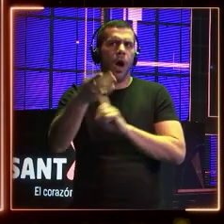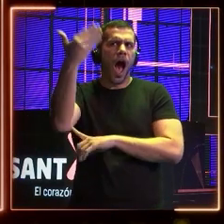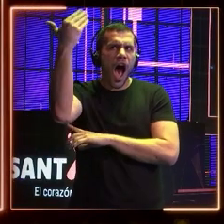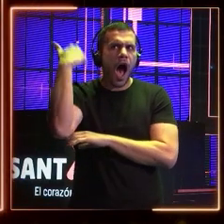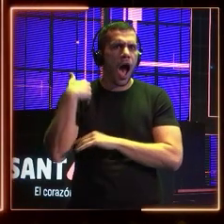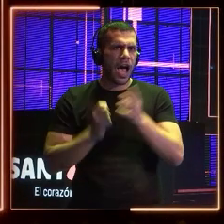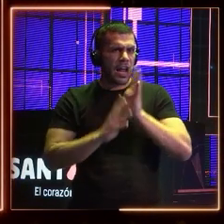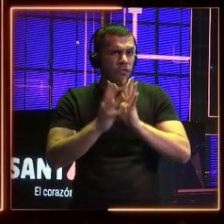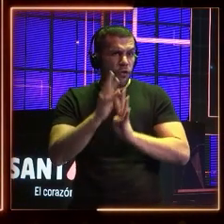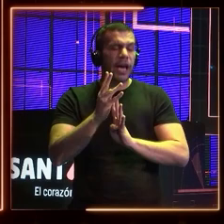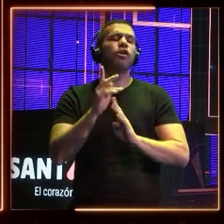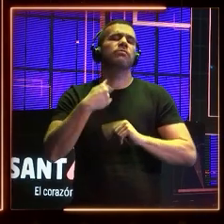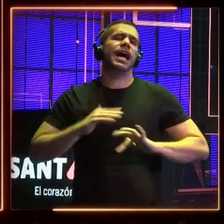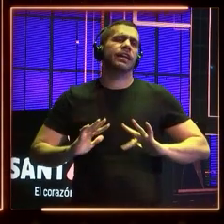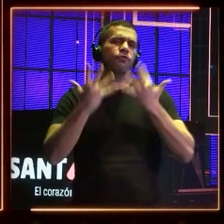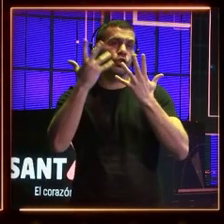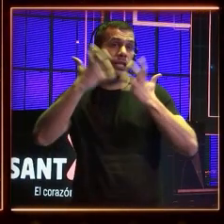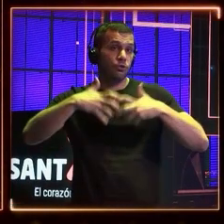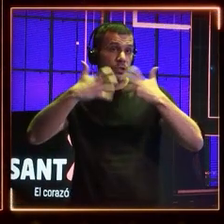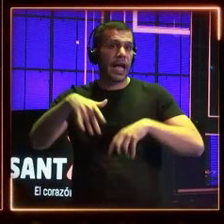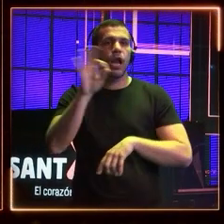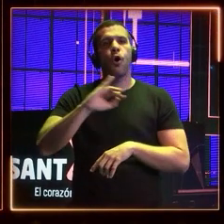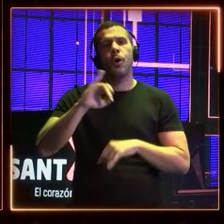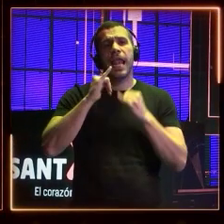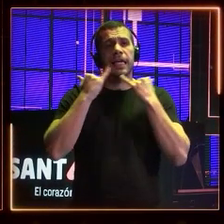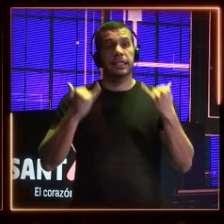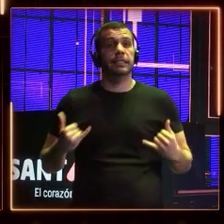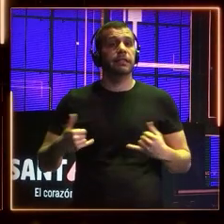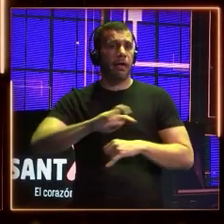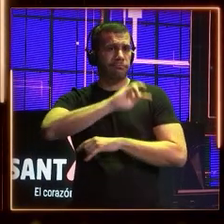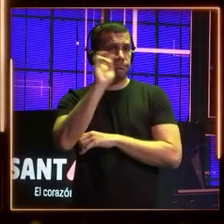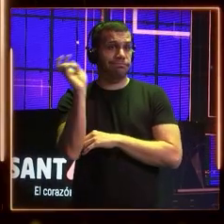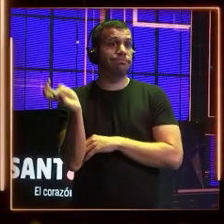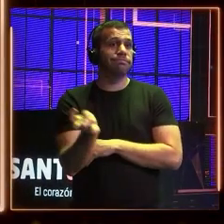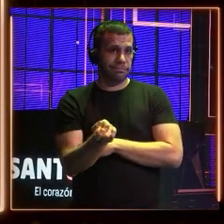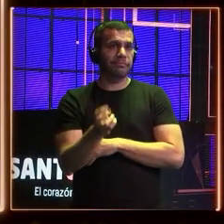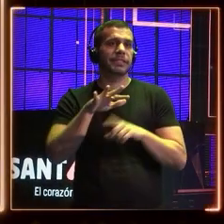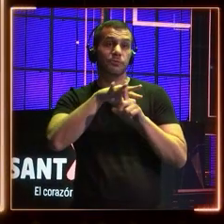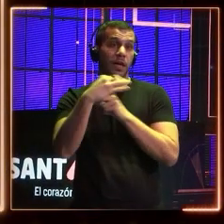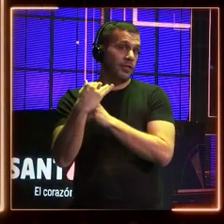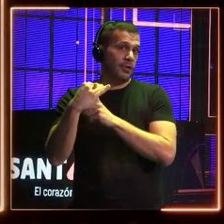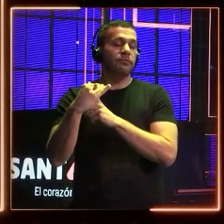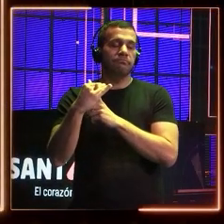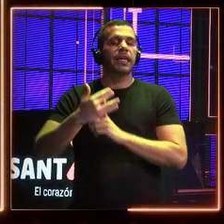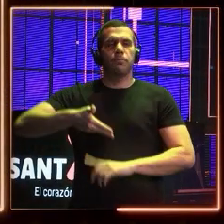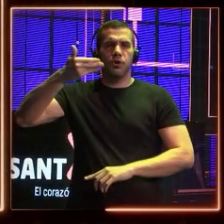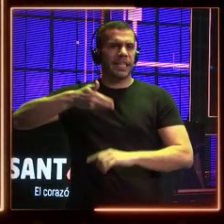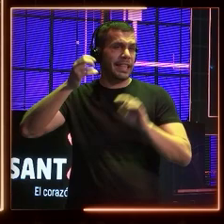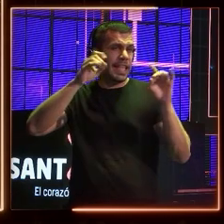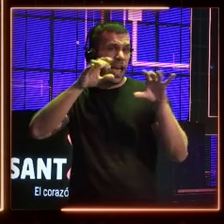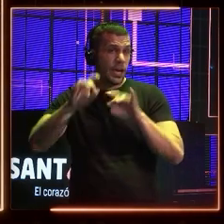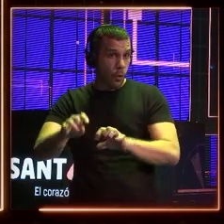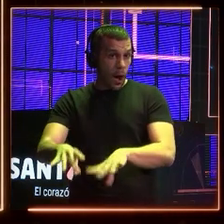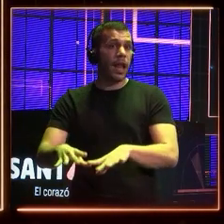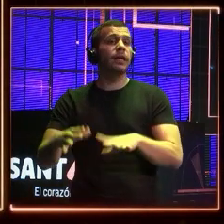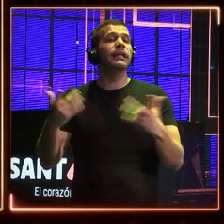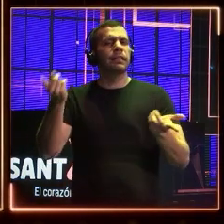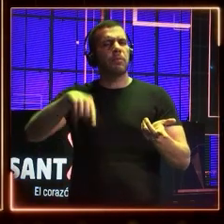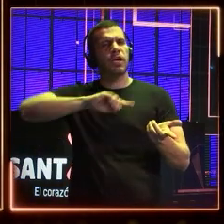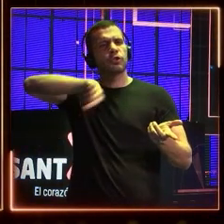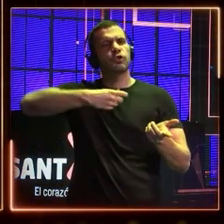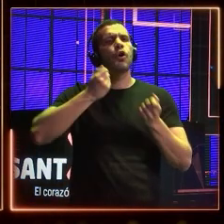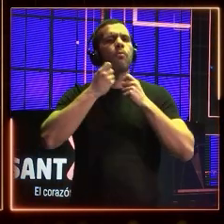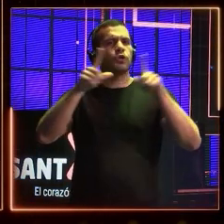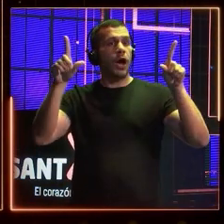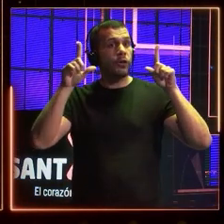la Revolución Industrial o la electricidad y el que tengamos esa oportunidad de nuevo de ser testigos y protagonistas en esta